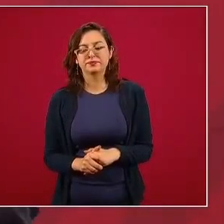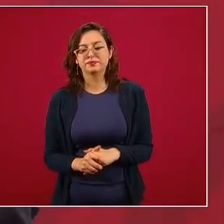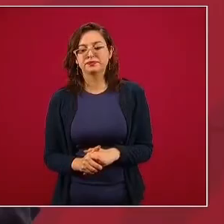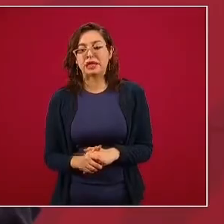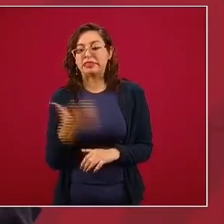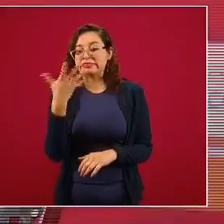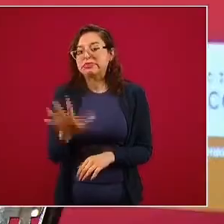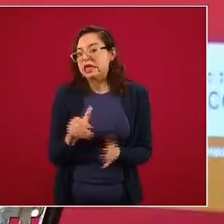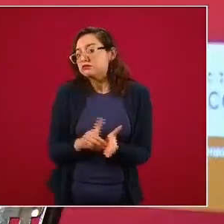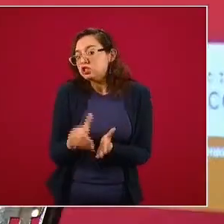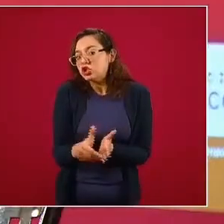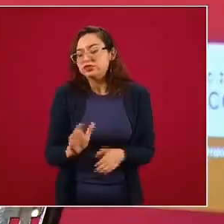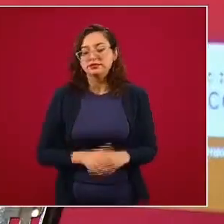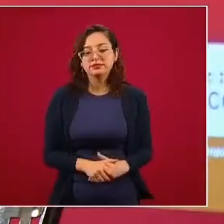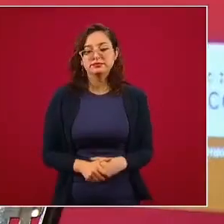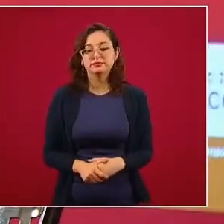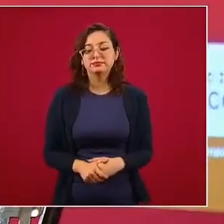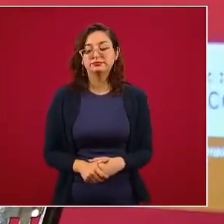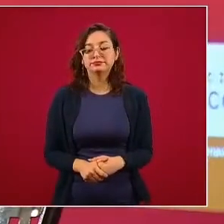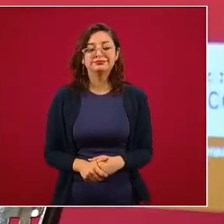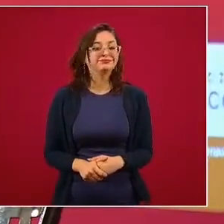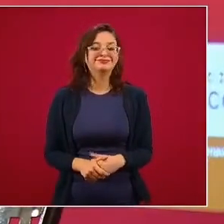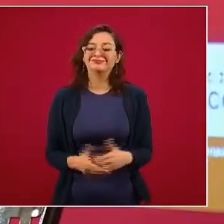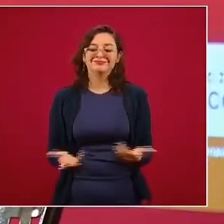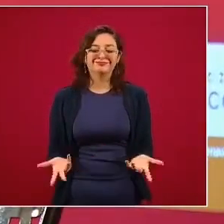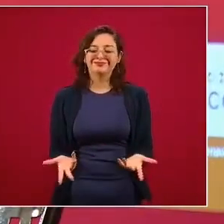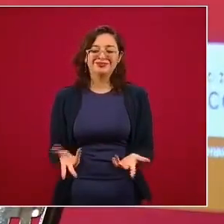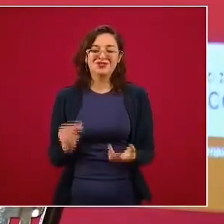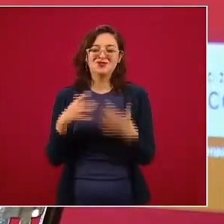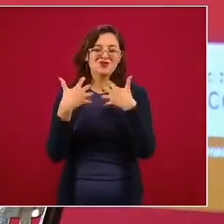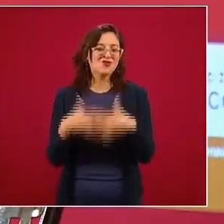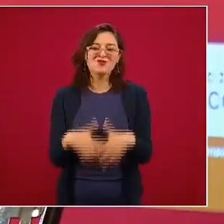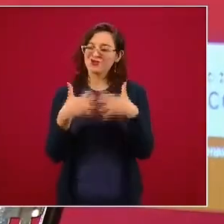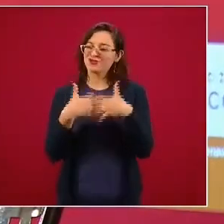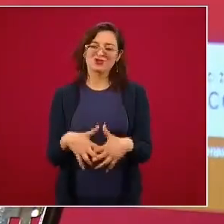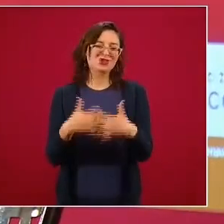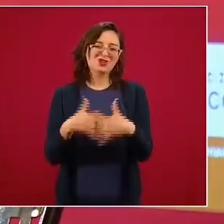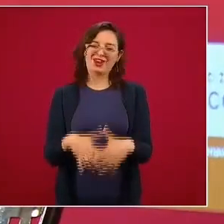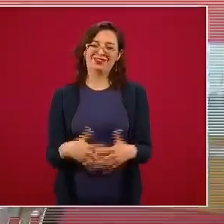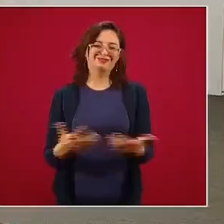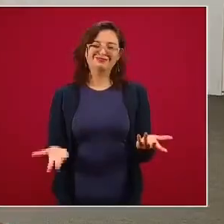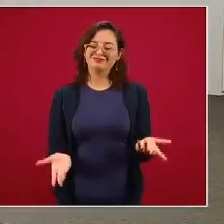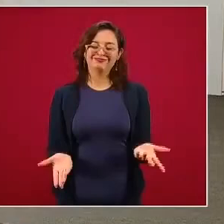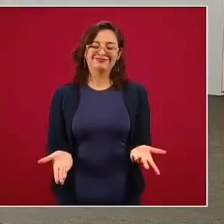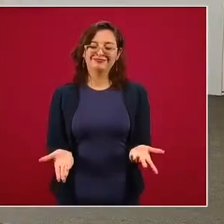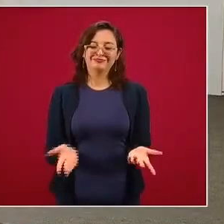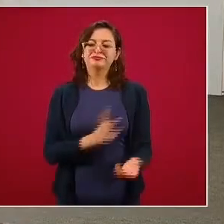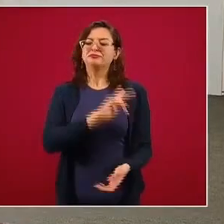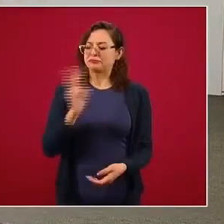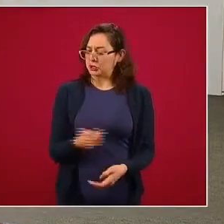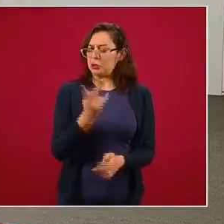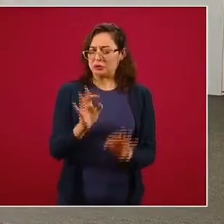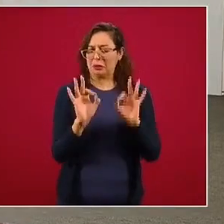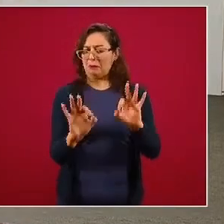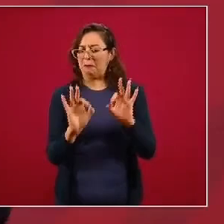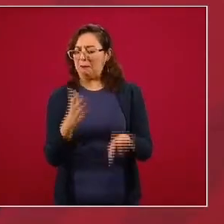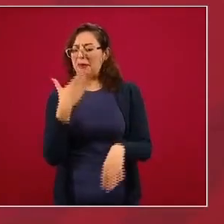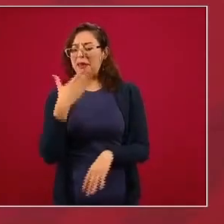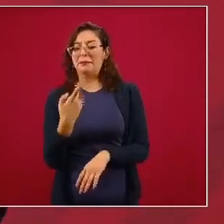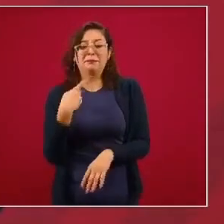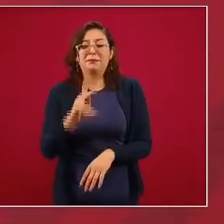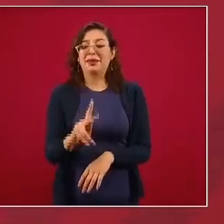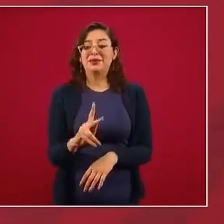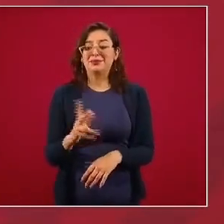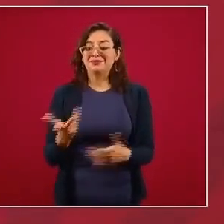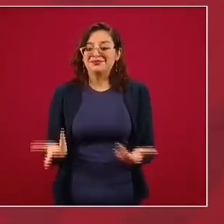O 10 millones. Así no funciona el asunto. Es justo a lo que la pregunta me parece muy útil. No es que